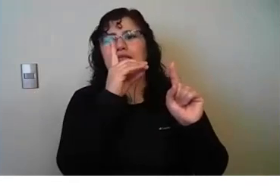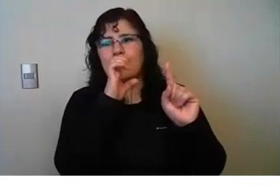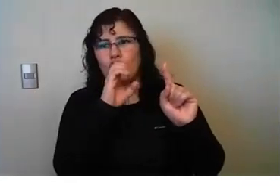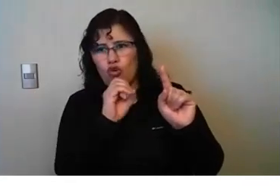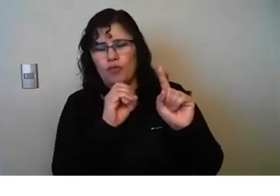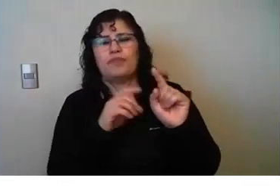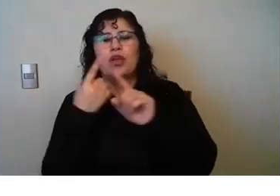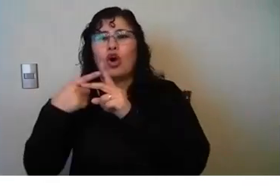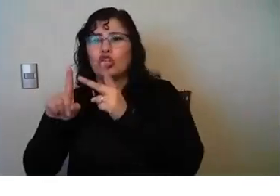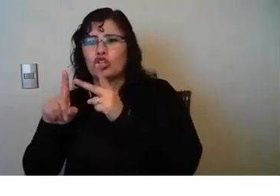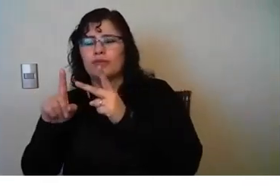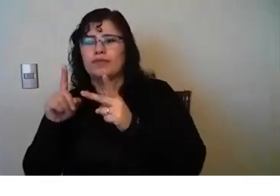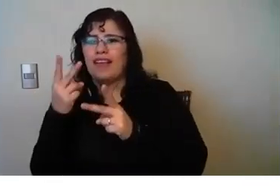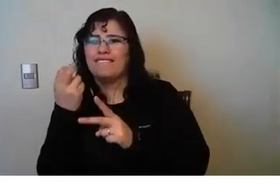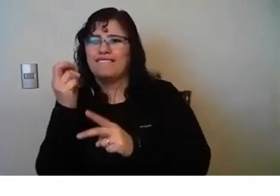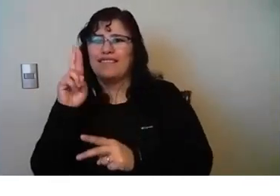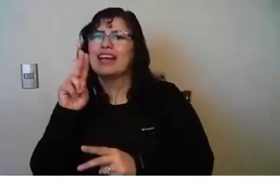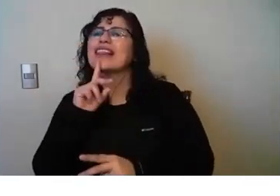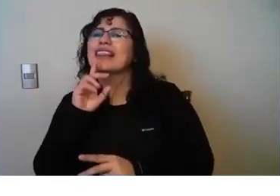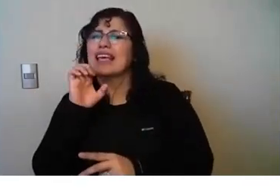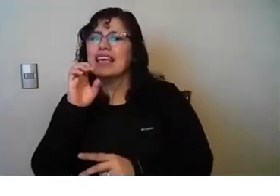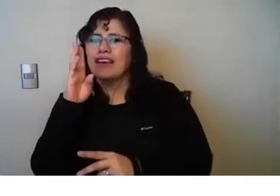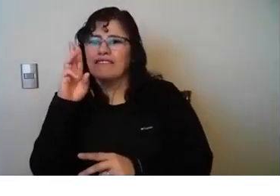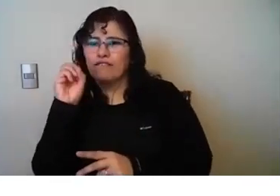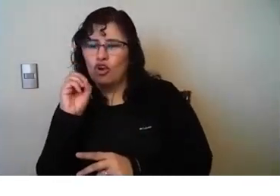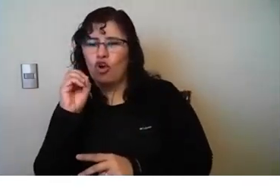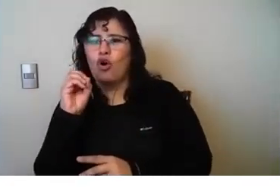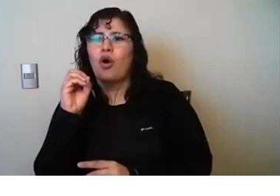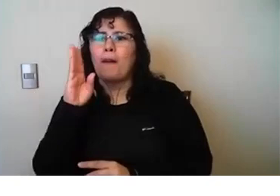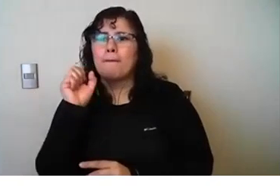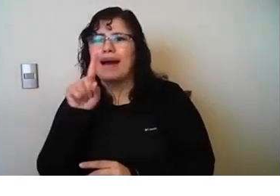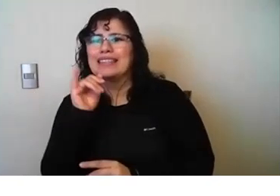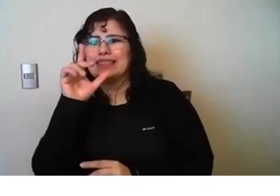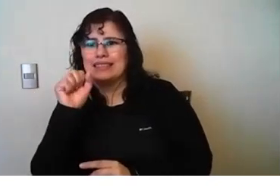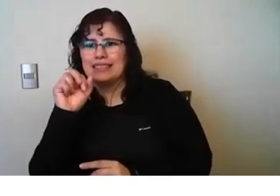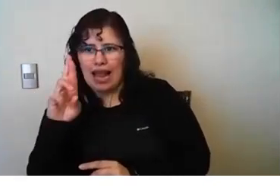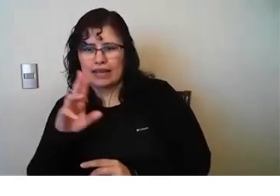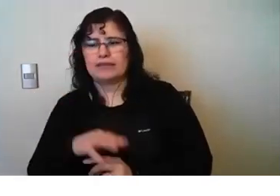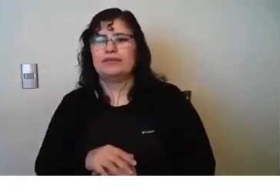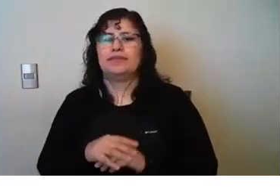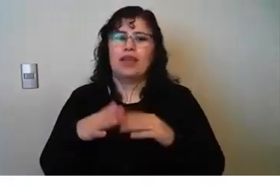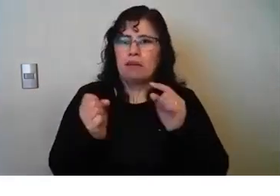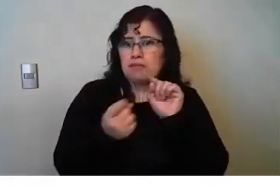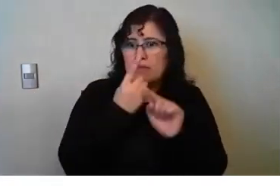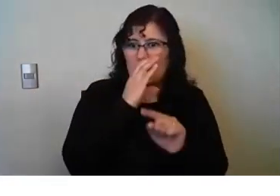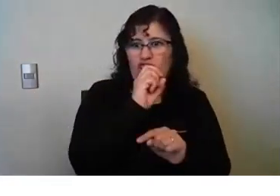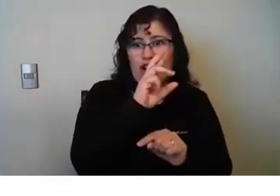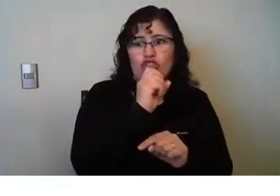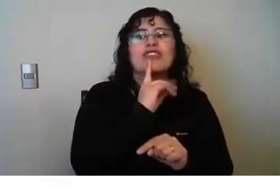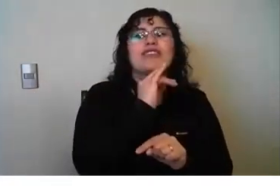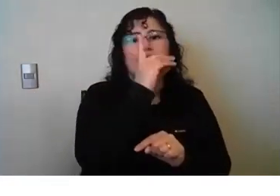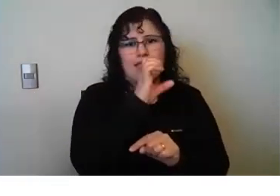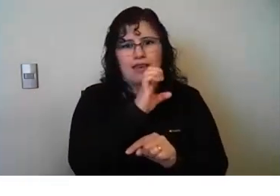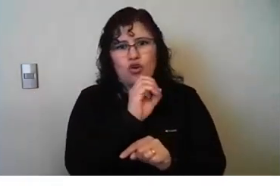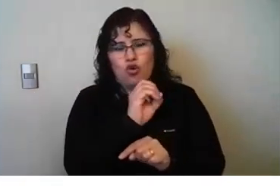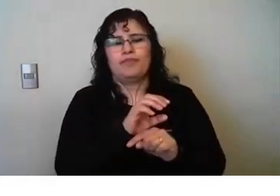otro, el sistema vértebro-basilar, que lo vamos a nombrar. Vamos a partir por el sistema carotidio. Es decir, la arteria